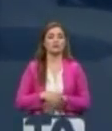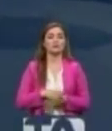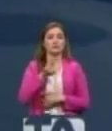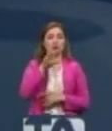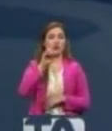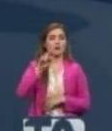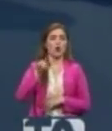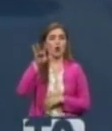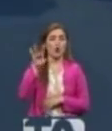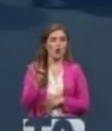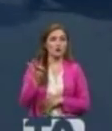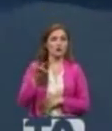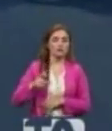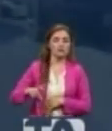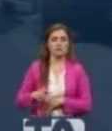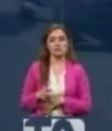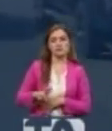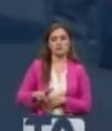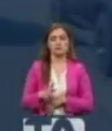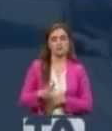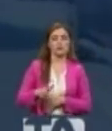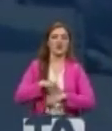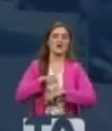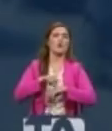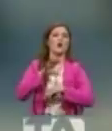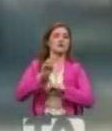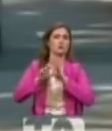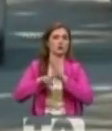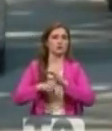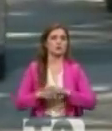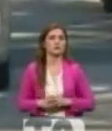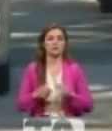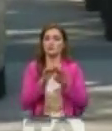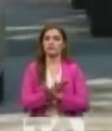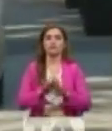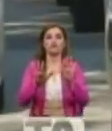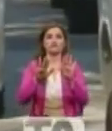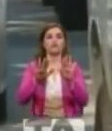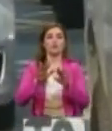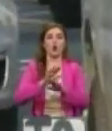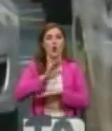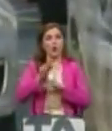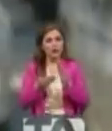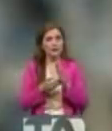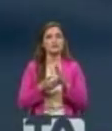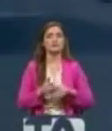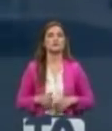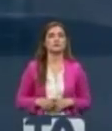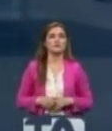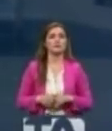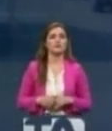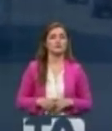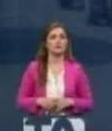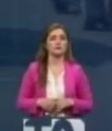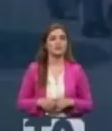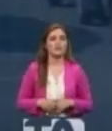20,8 kilómetros de recorrido, unos 40 minutos conduciendo. Luego termina su jornada y repite la ruta. Es decir,